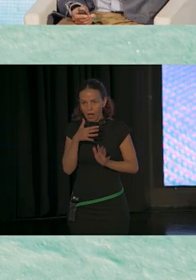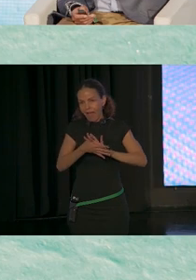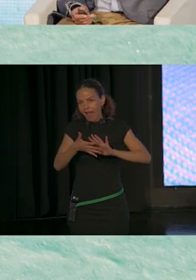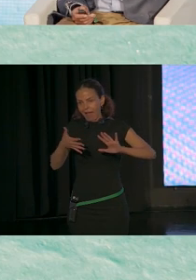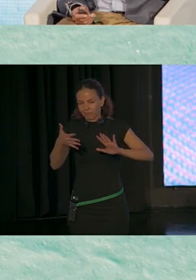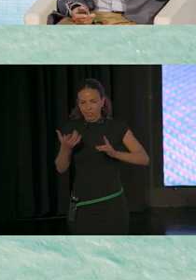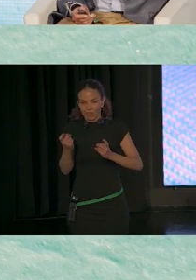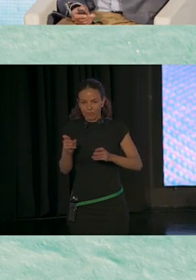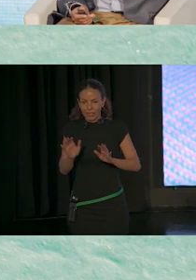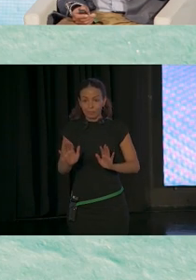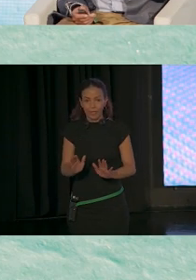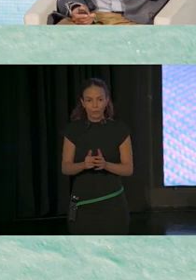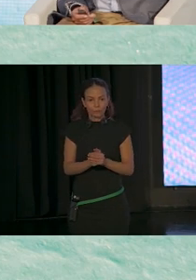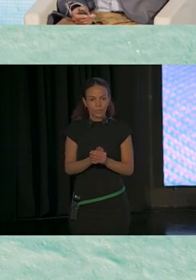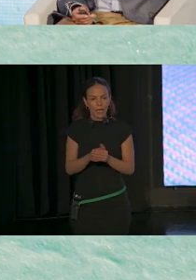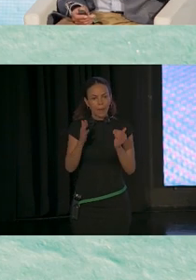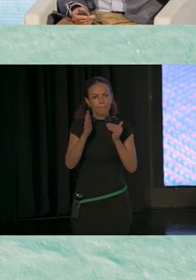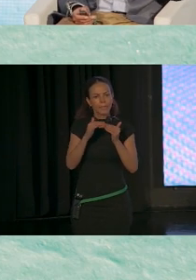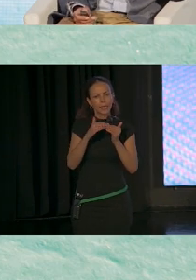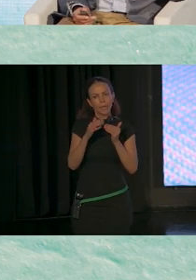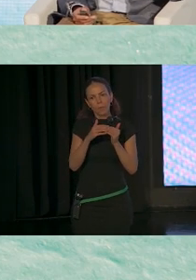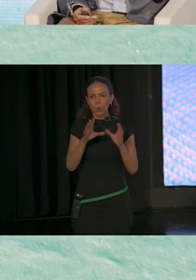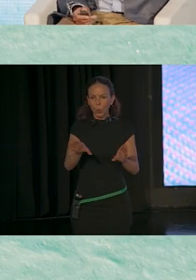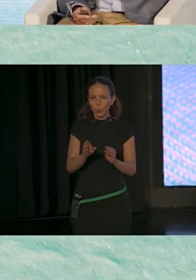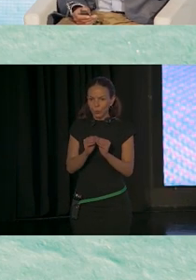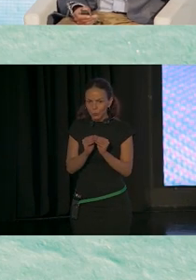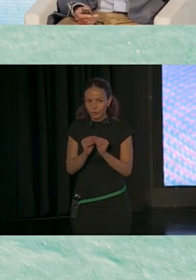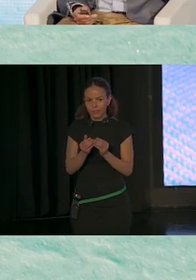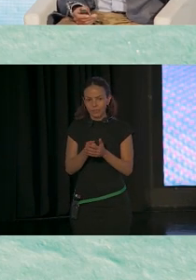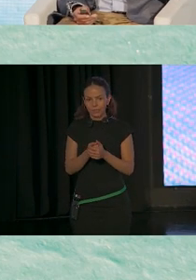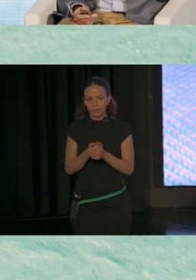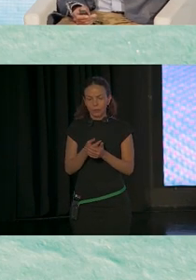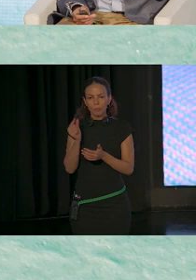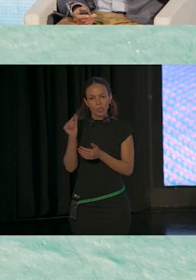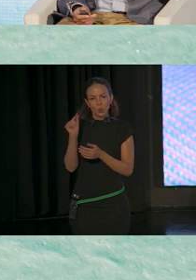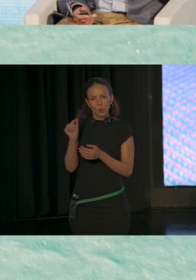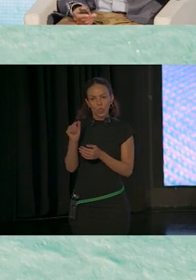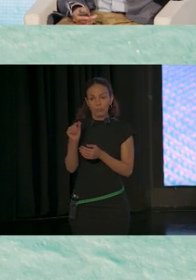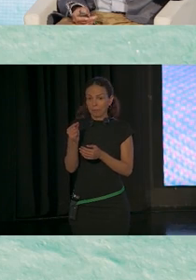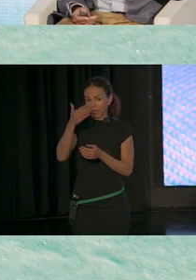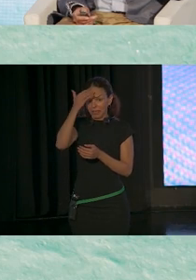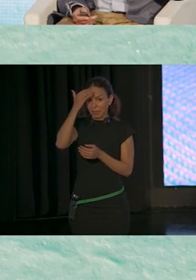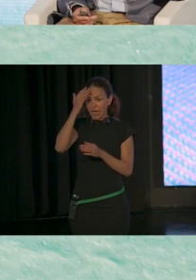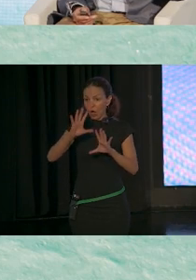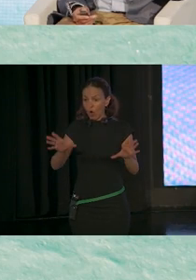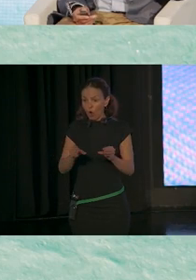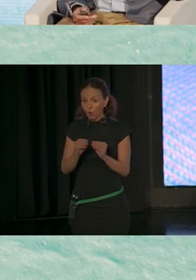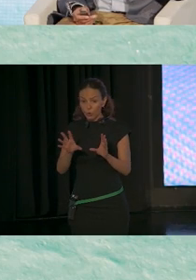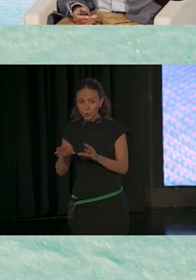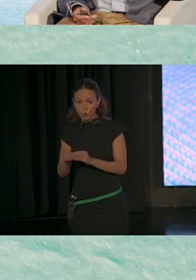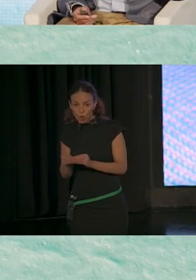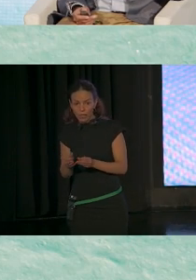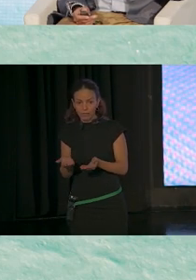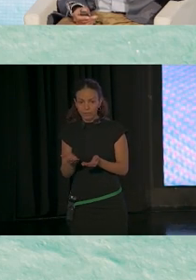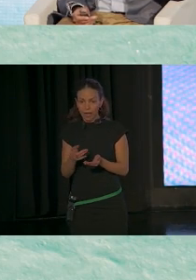sí, al menos una pasadita muy rápida, unos minutitos, de las principales conclusiones de esa narrativa que se